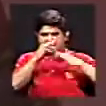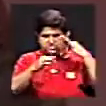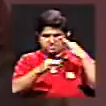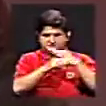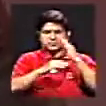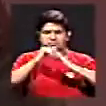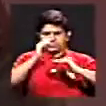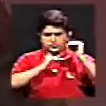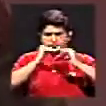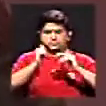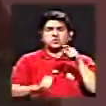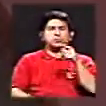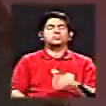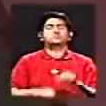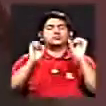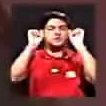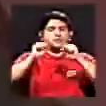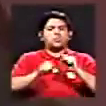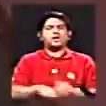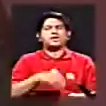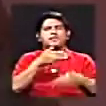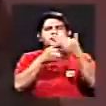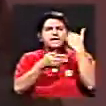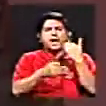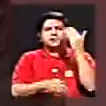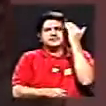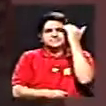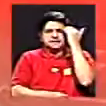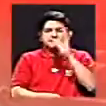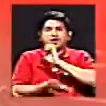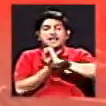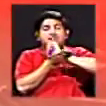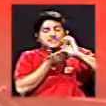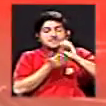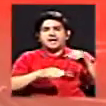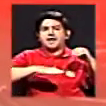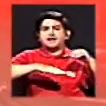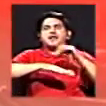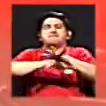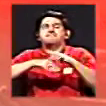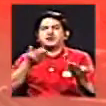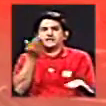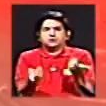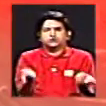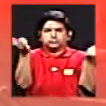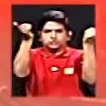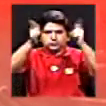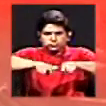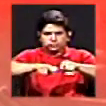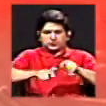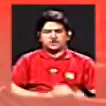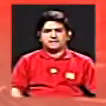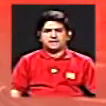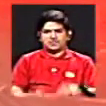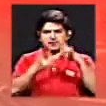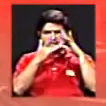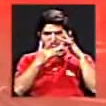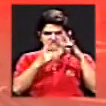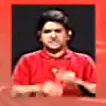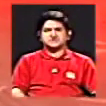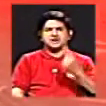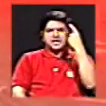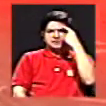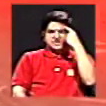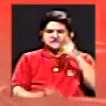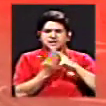Y en ese sentido, usted puede prever y prevenir cuáles son los efectos que se pueden dar eventualmente, sobre todo a lo largo de la